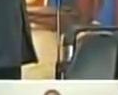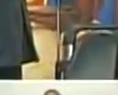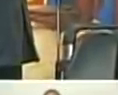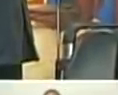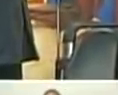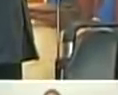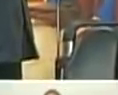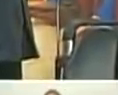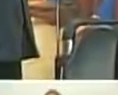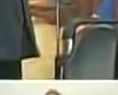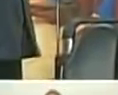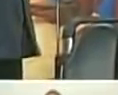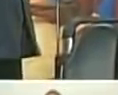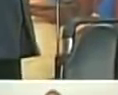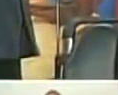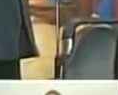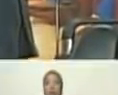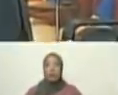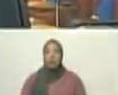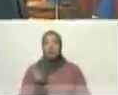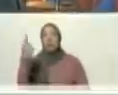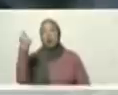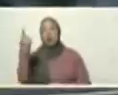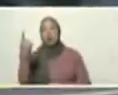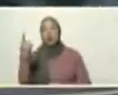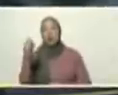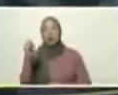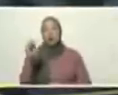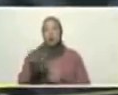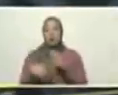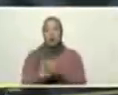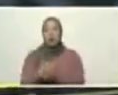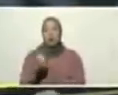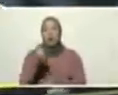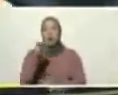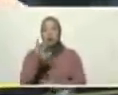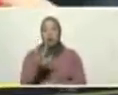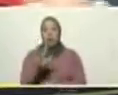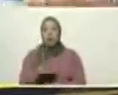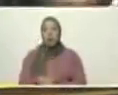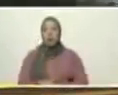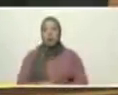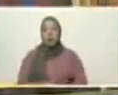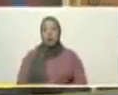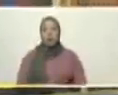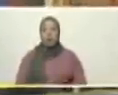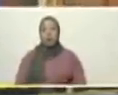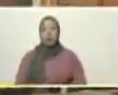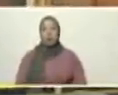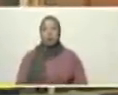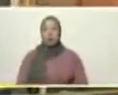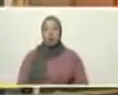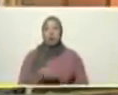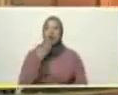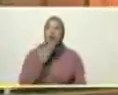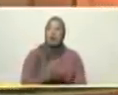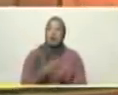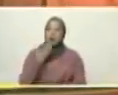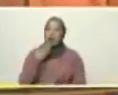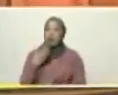dos, a las tres. Cada once tiene su trece. Así es. Bueno, muchas